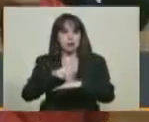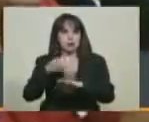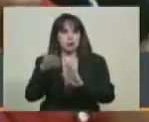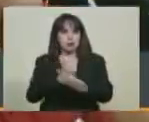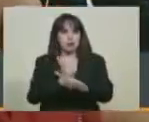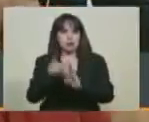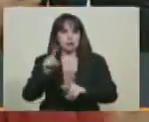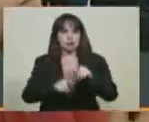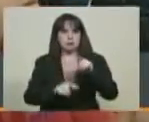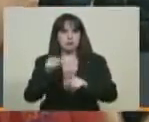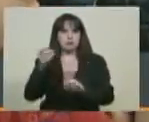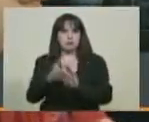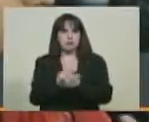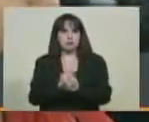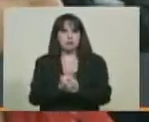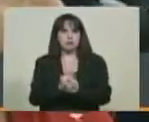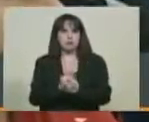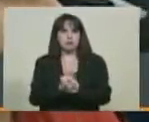prosperidad.